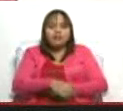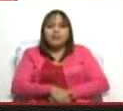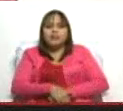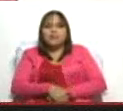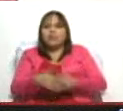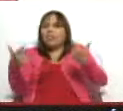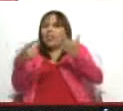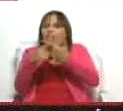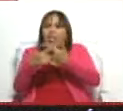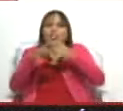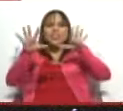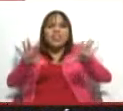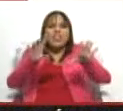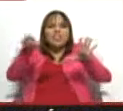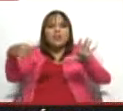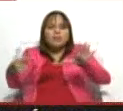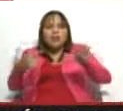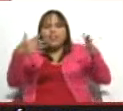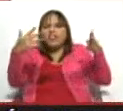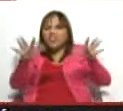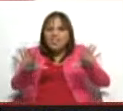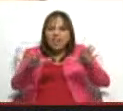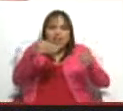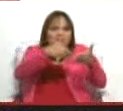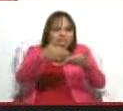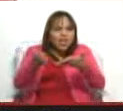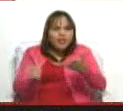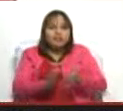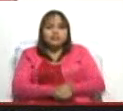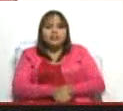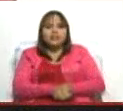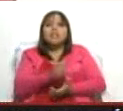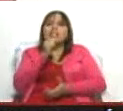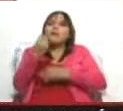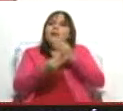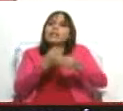hacer 10 pedazos, van a terminar peleados. ¿Quién le va a hacer las primarias? Tienen que ir al CNE